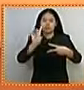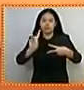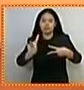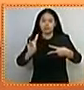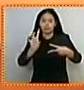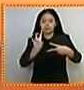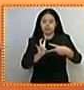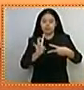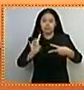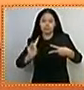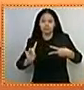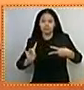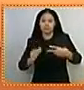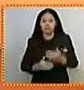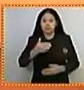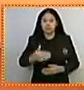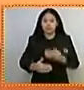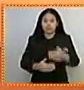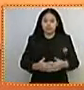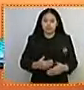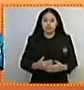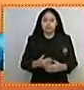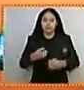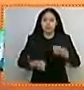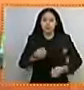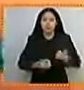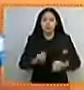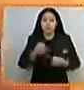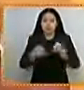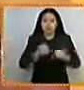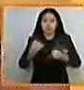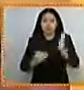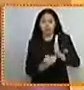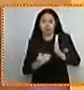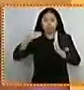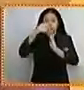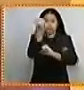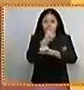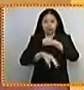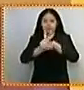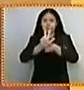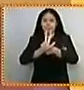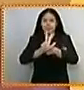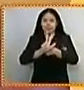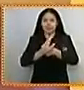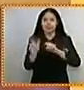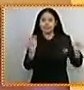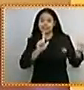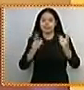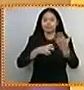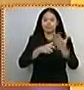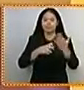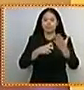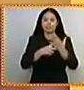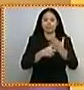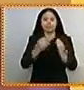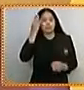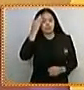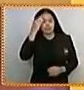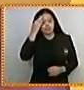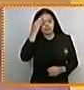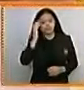28 y 78. Continuamos el sorteo con la jugada millonaria de Pega 3. Así que aliste bien su boleto porque a